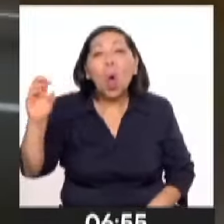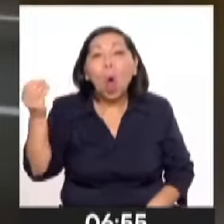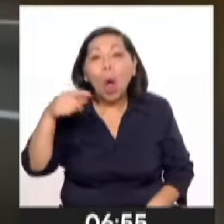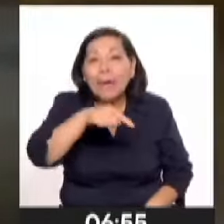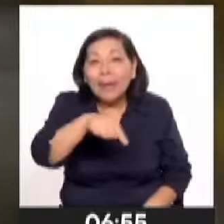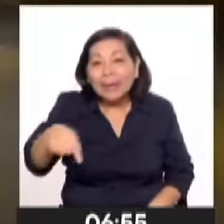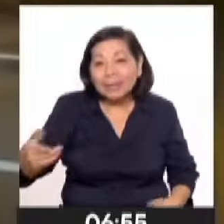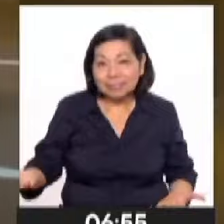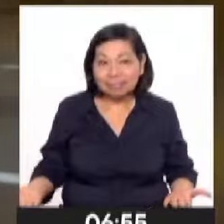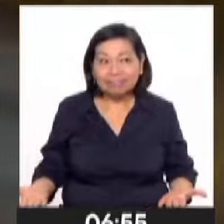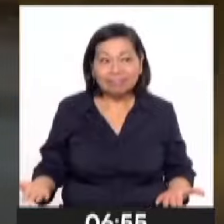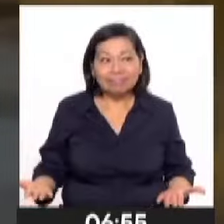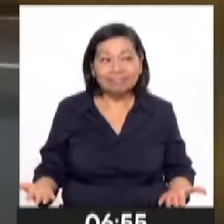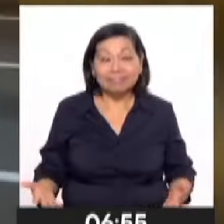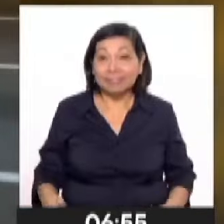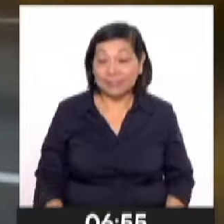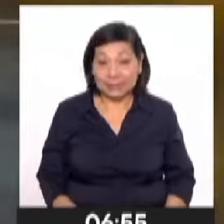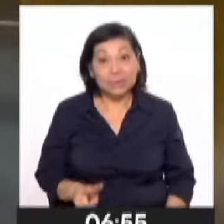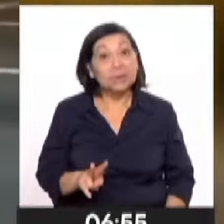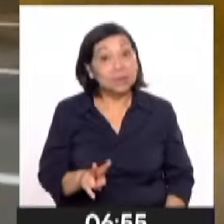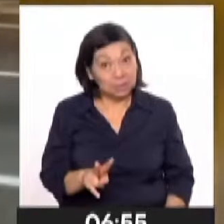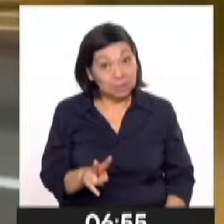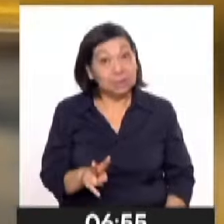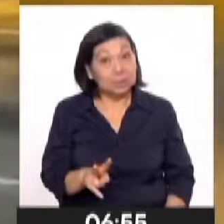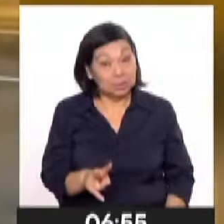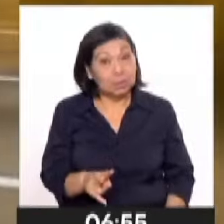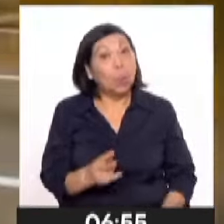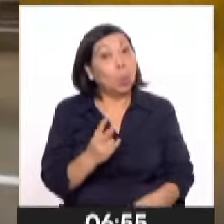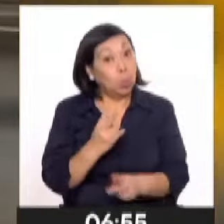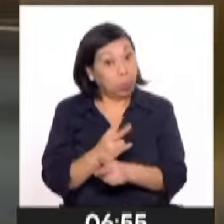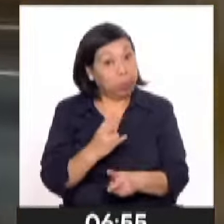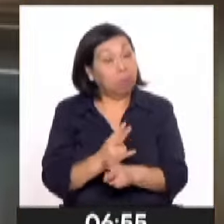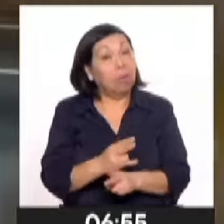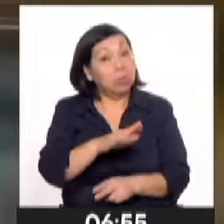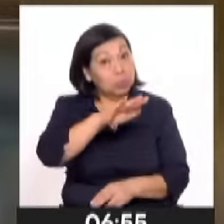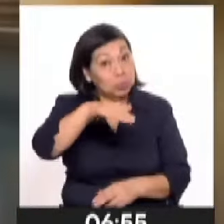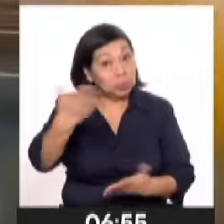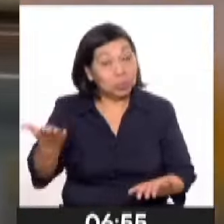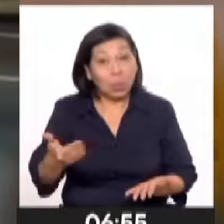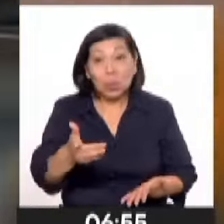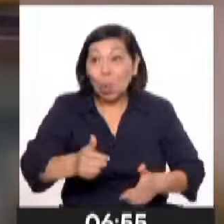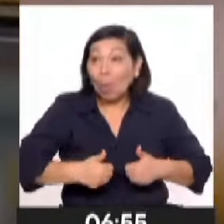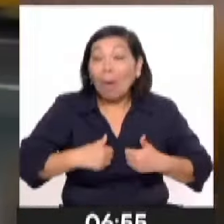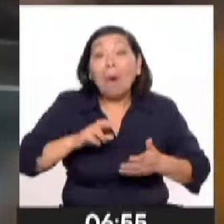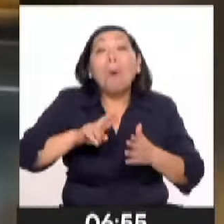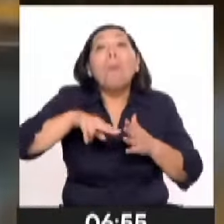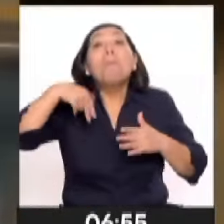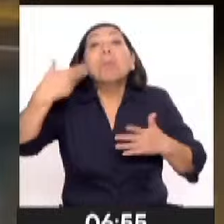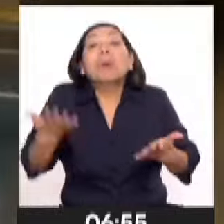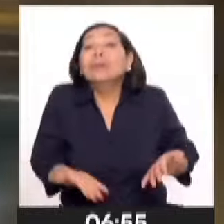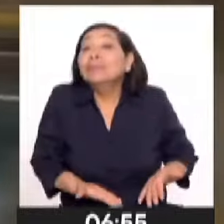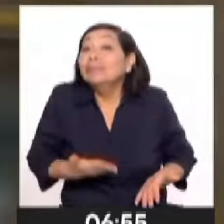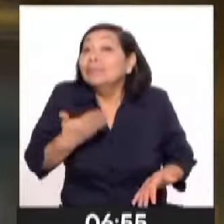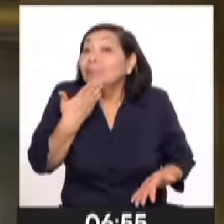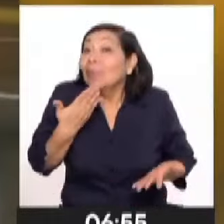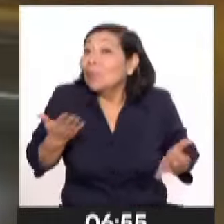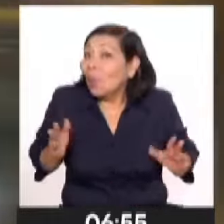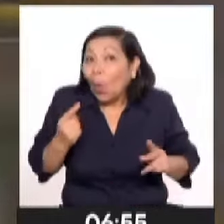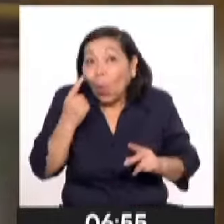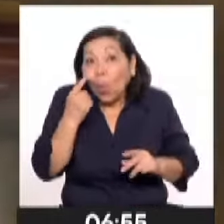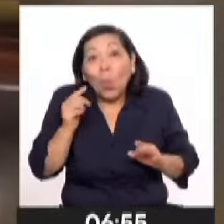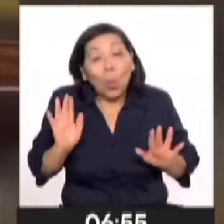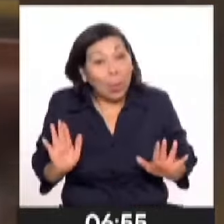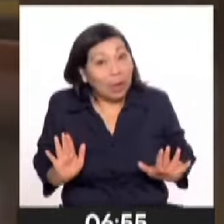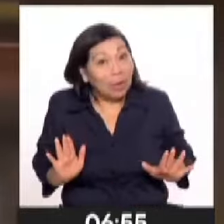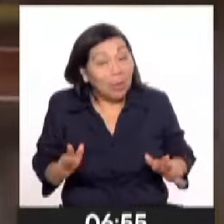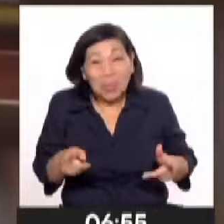y sonríen, se alegran, se divierten. Bueno, eso hay que tomarlo con mucha precaución, ¿no? Uh-huh. Ellos están arriesgando su vida, así que hay que tener en cuenta